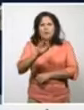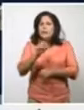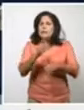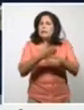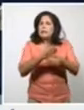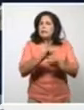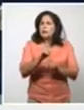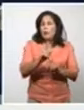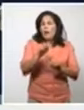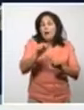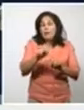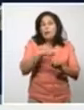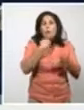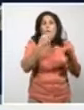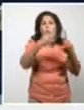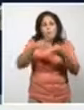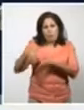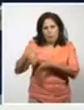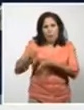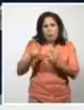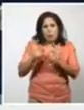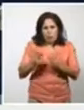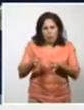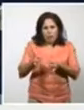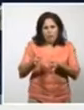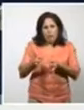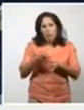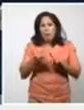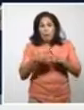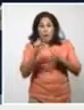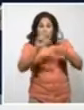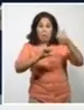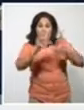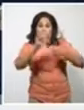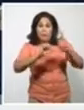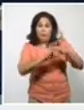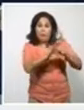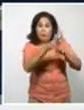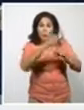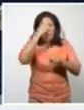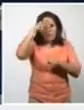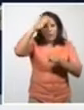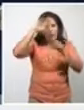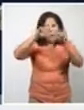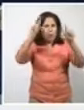una letalidad al comportamiento de la COVID en Cuba de un